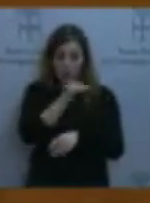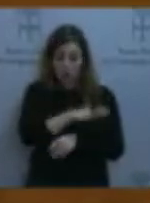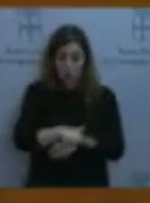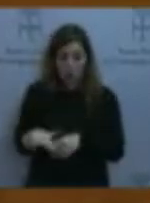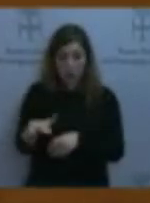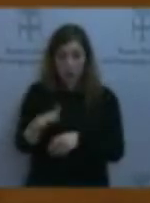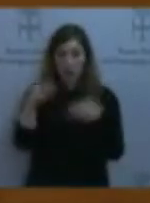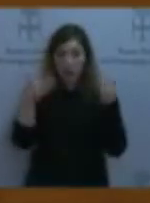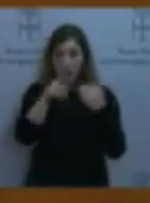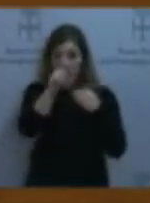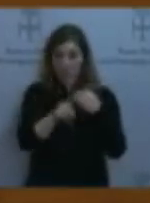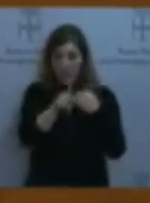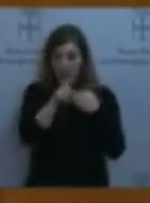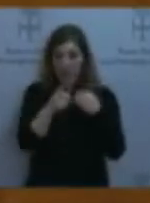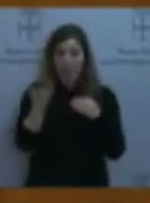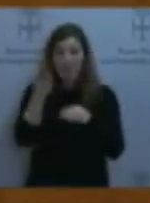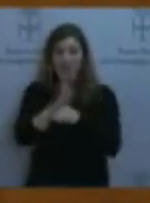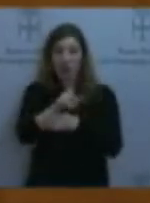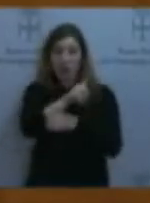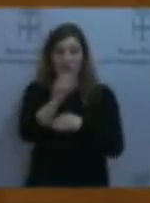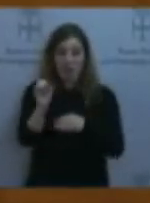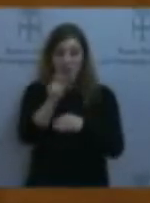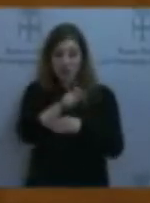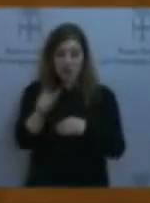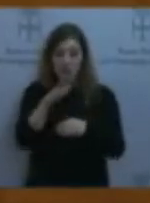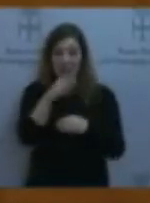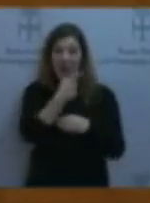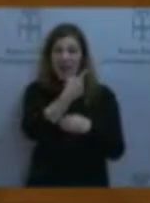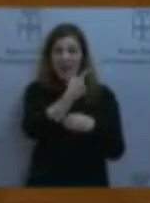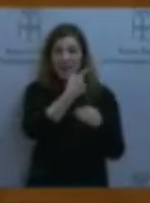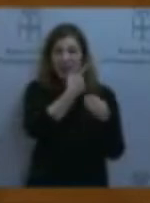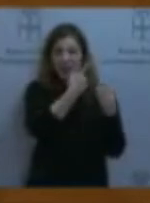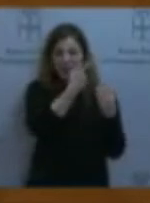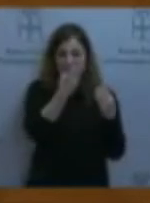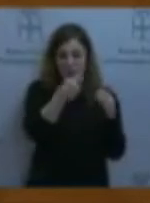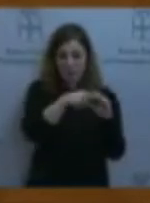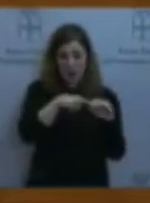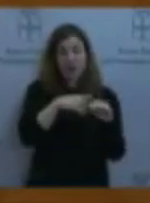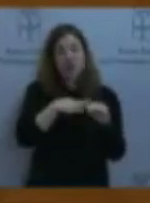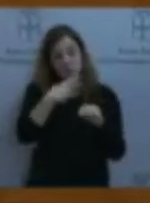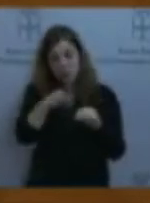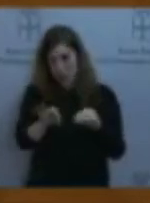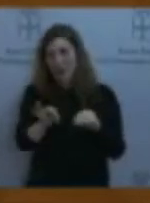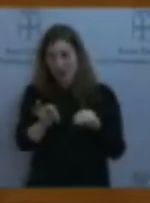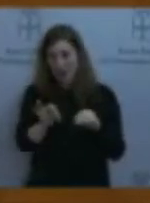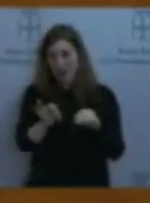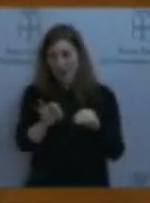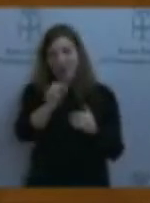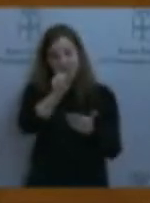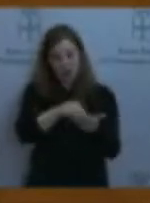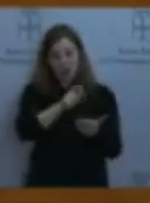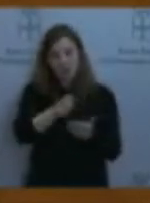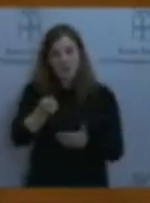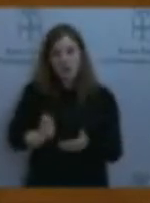cual sigue posible dotar de profesionales al sistema sanitario asturiano y a la pediatría